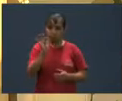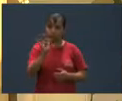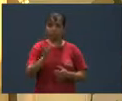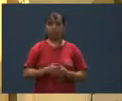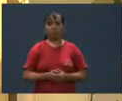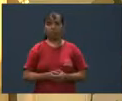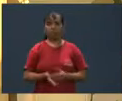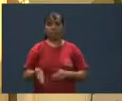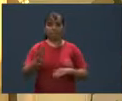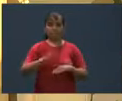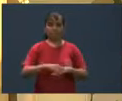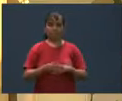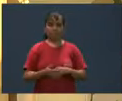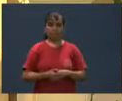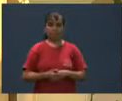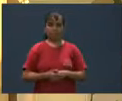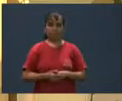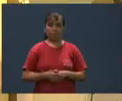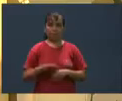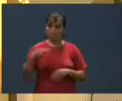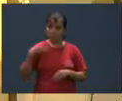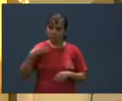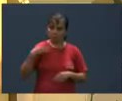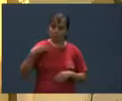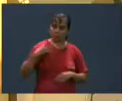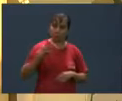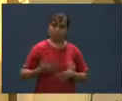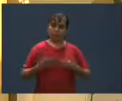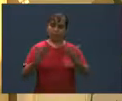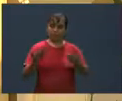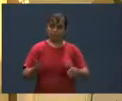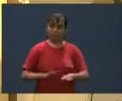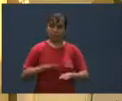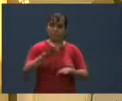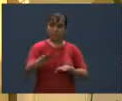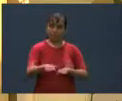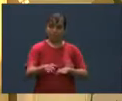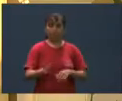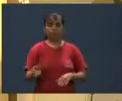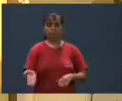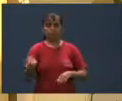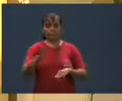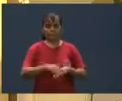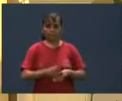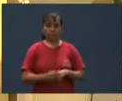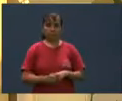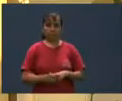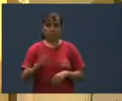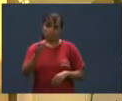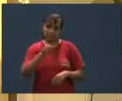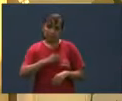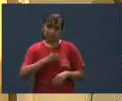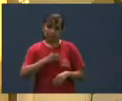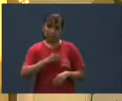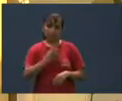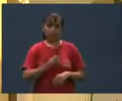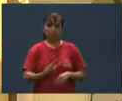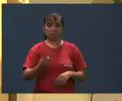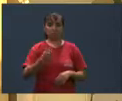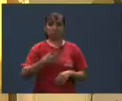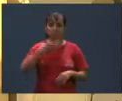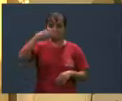clave más, le invita a dar un paso más. Si quieres ser perfecto, vende lo que